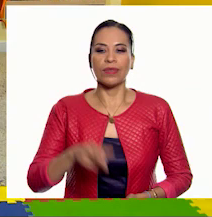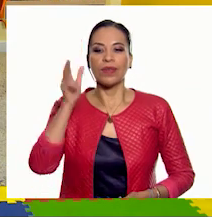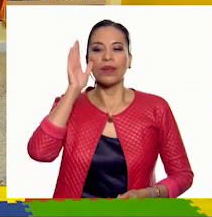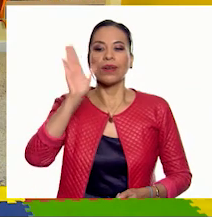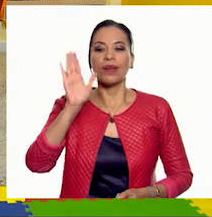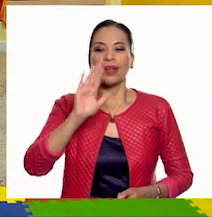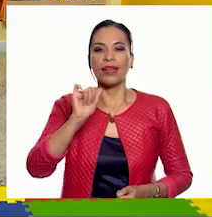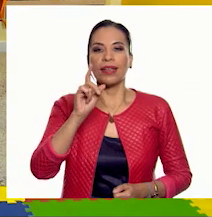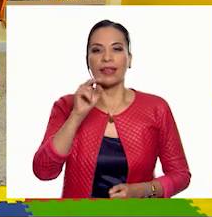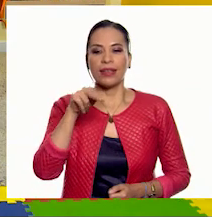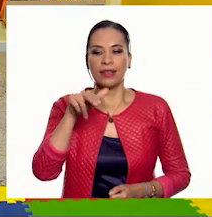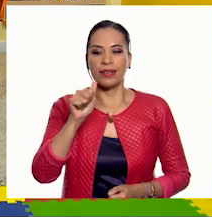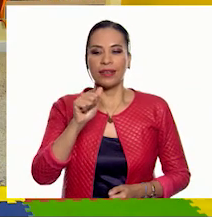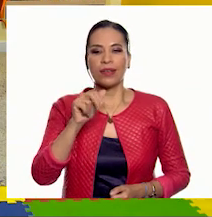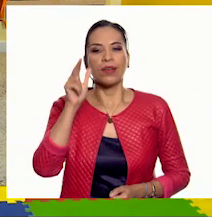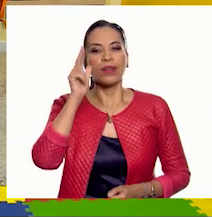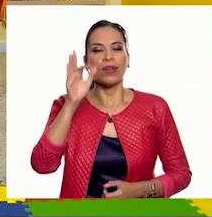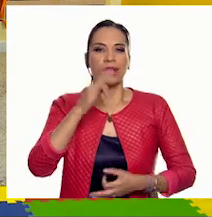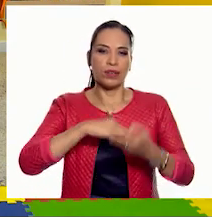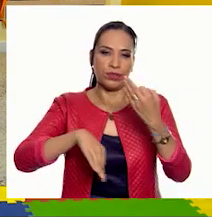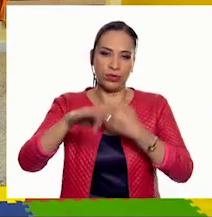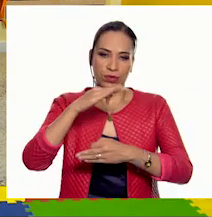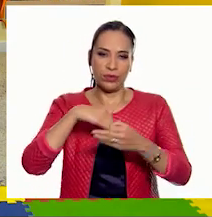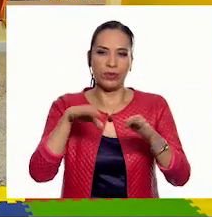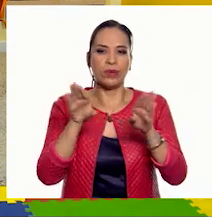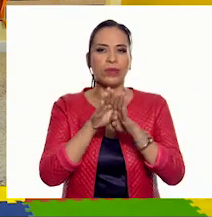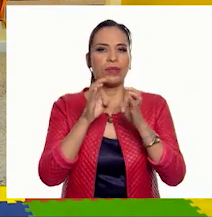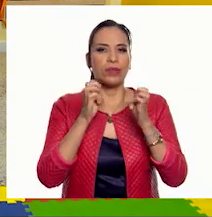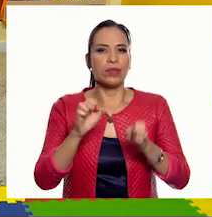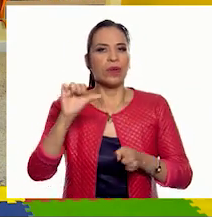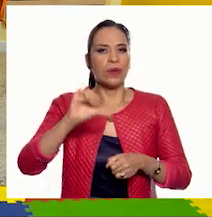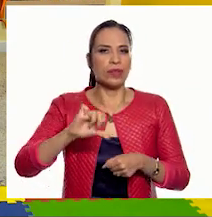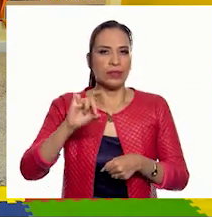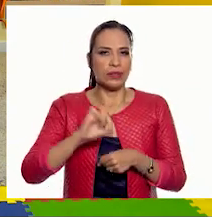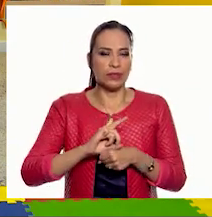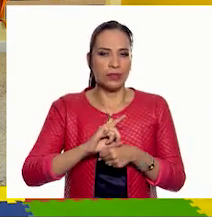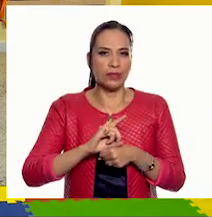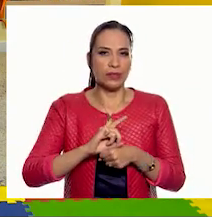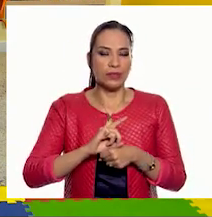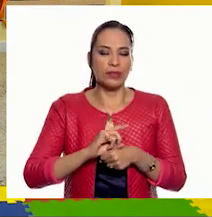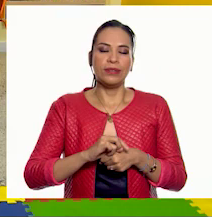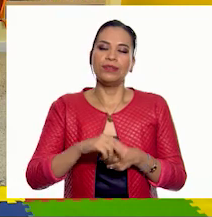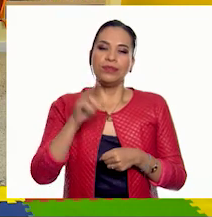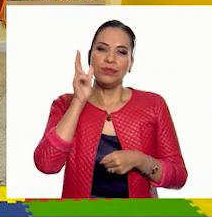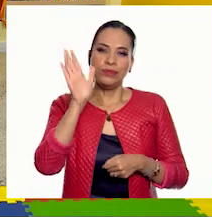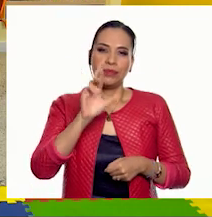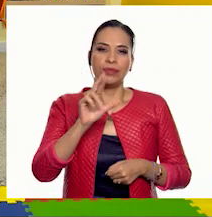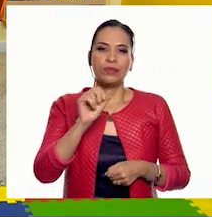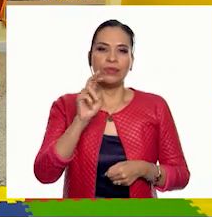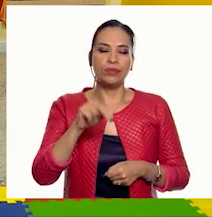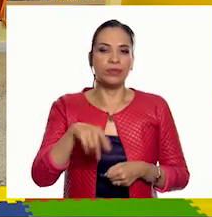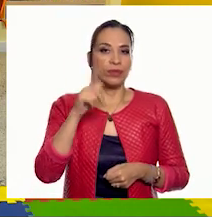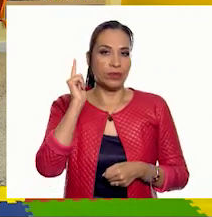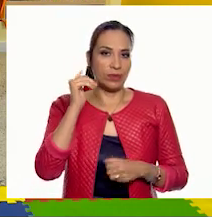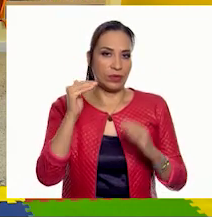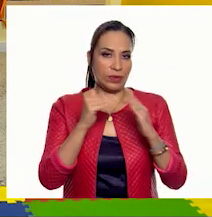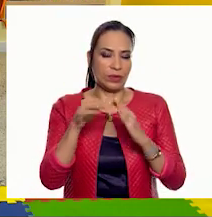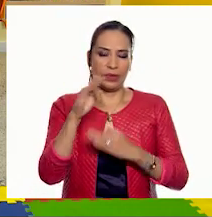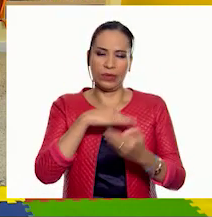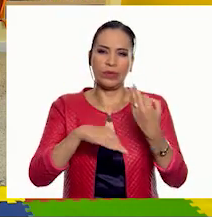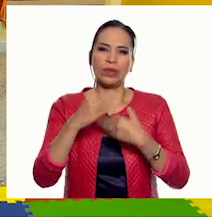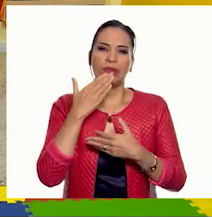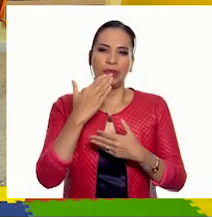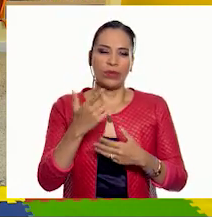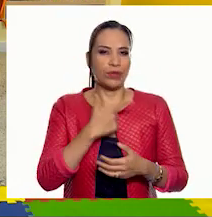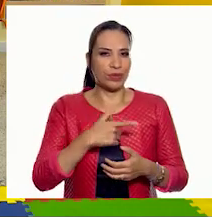Hola Adriana. Hola a todas y todos. ¿Cómo se encuentran el día de hoy? Hola Ramón, esperemos que en casa estén muy bien.